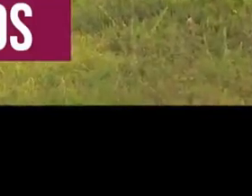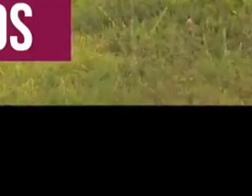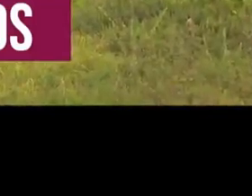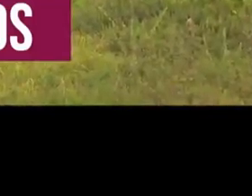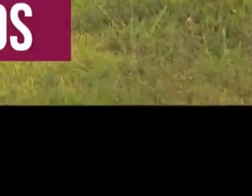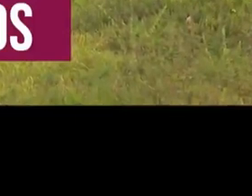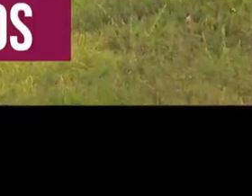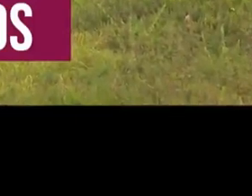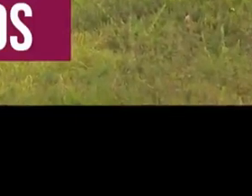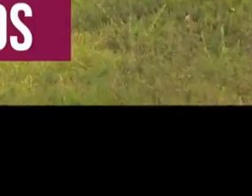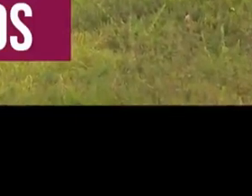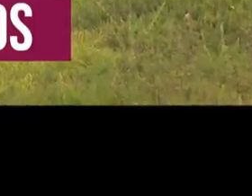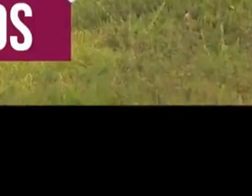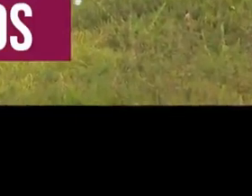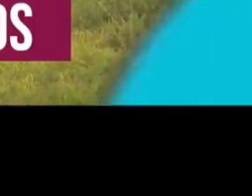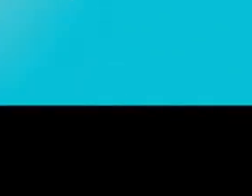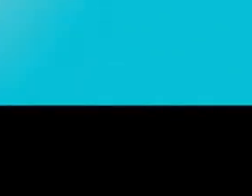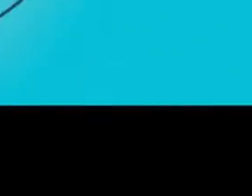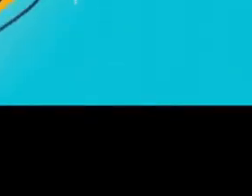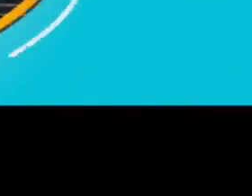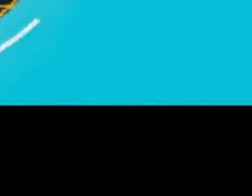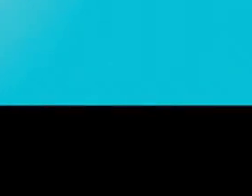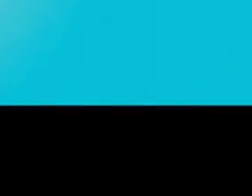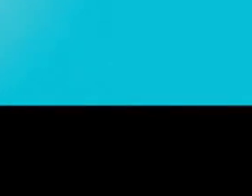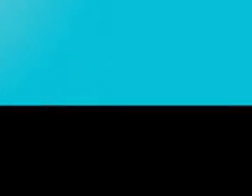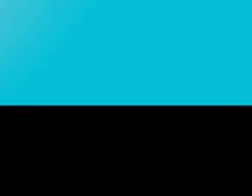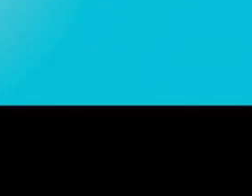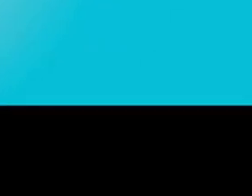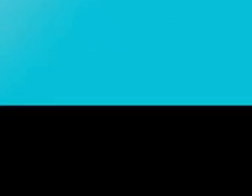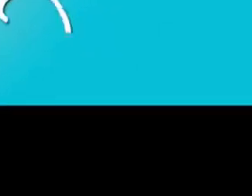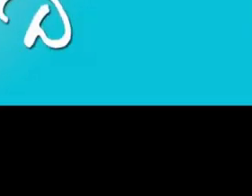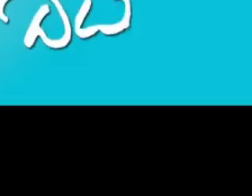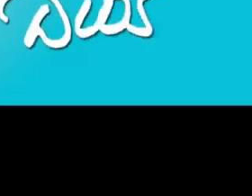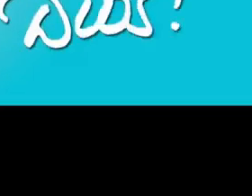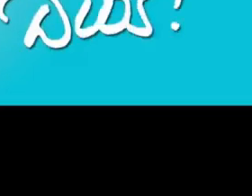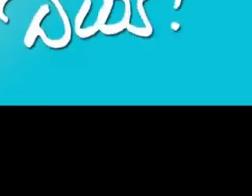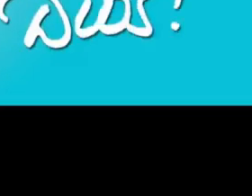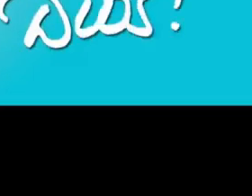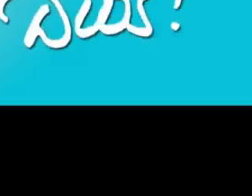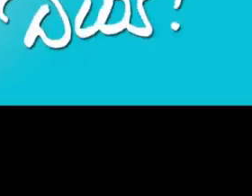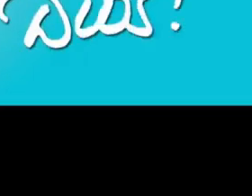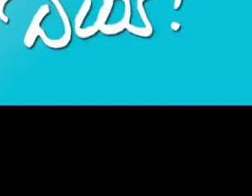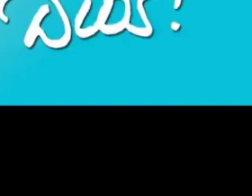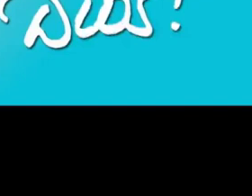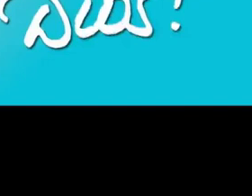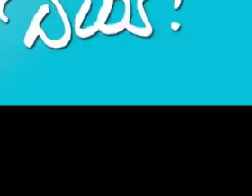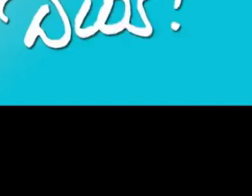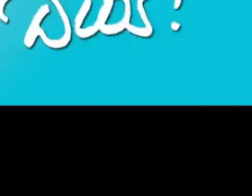reggae is for you. The coconut reggae is from the heart. Humanano.